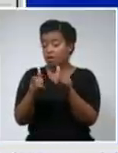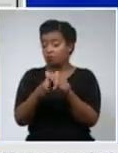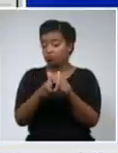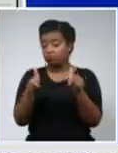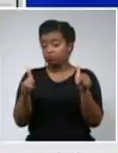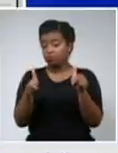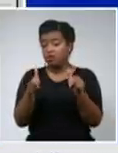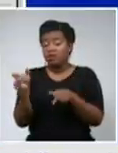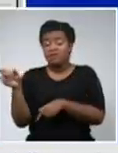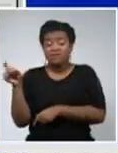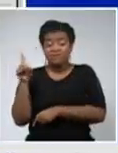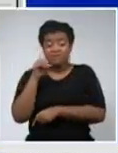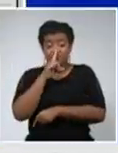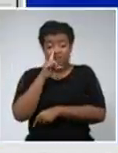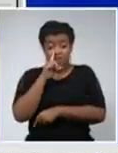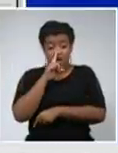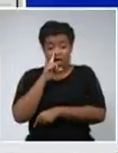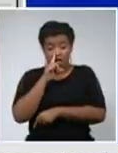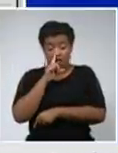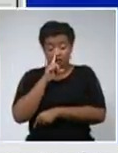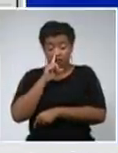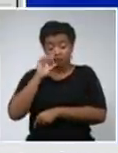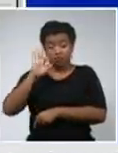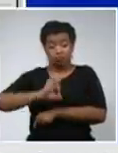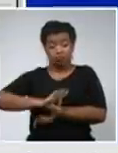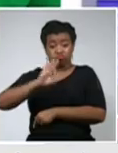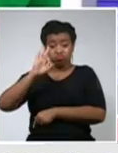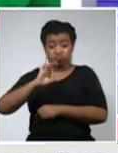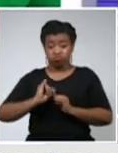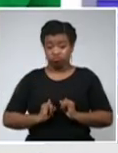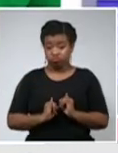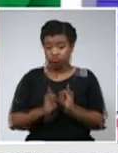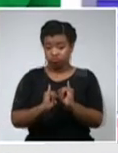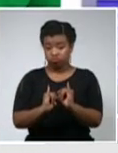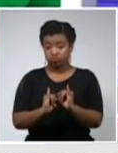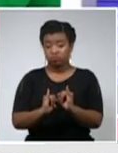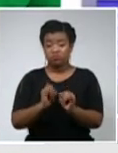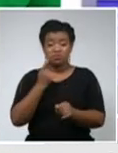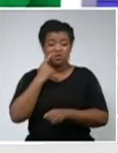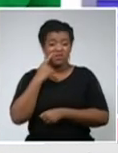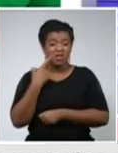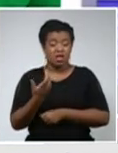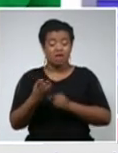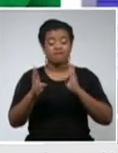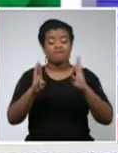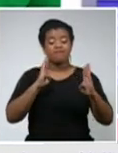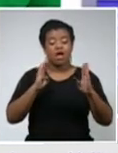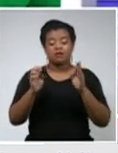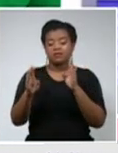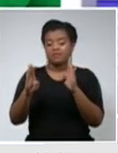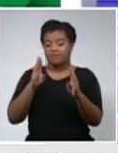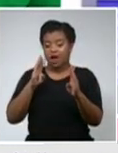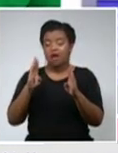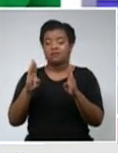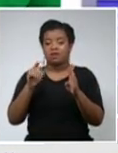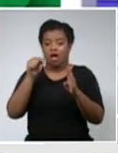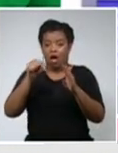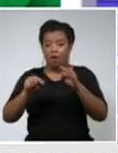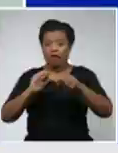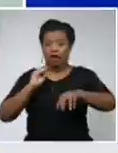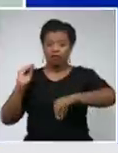este comportamiento de las tasas ha hecho que las fases en que se encuentran las provincias